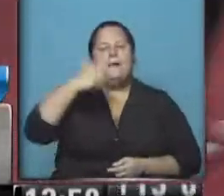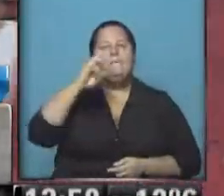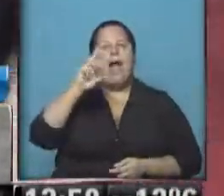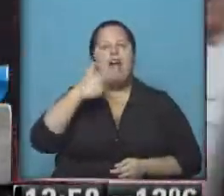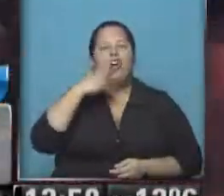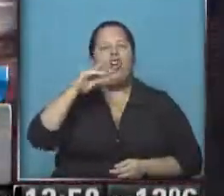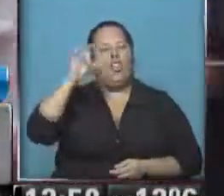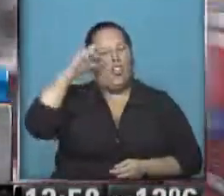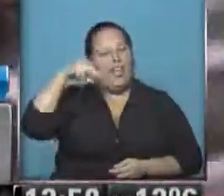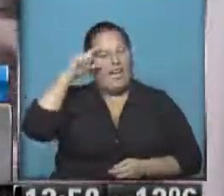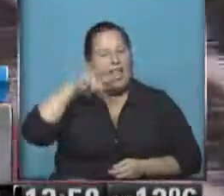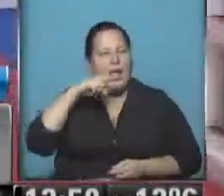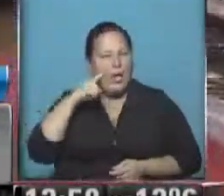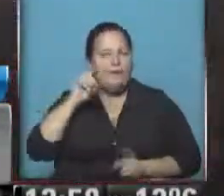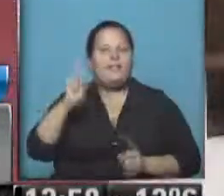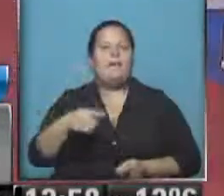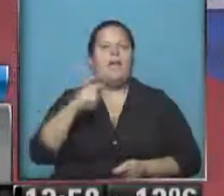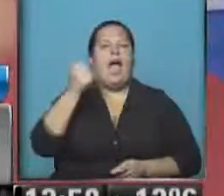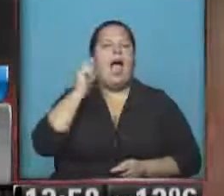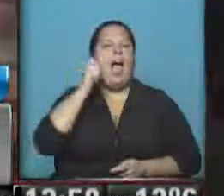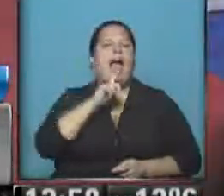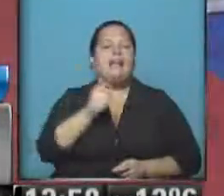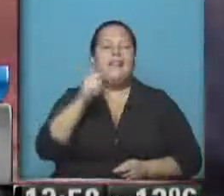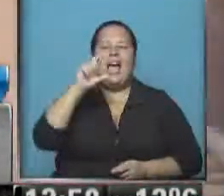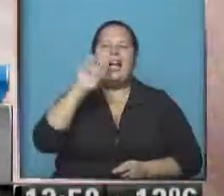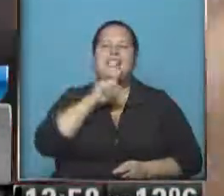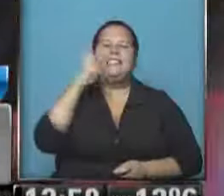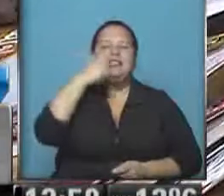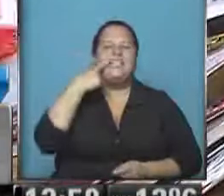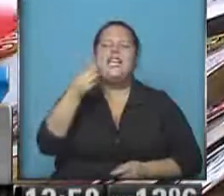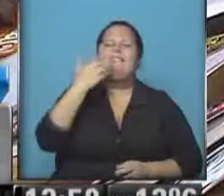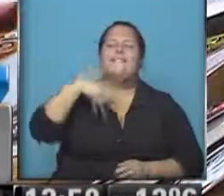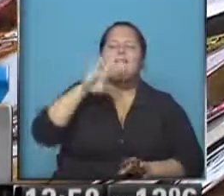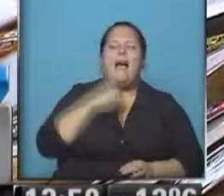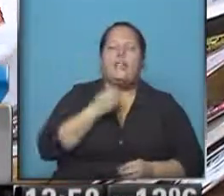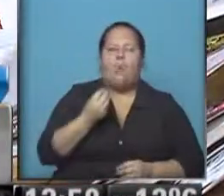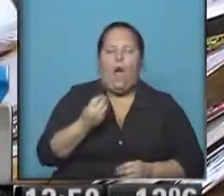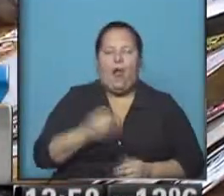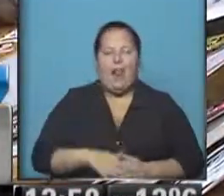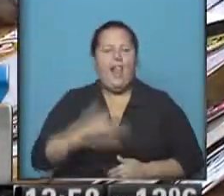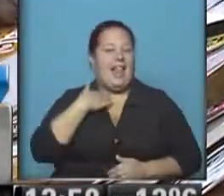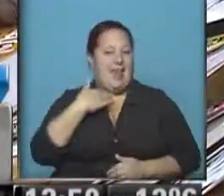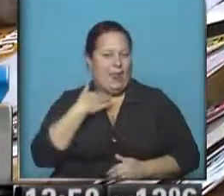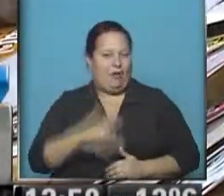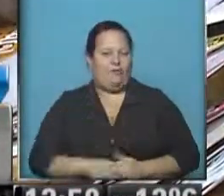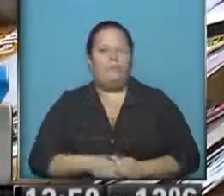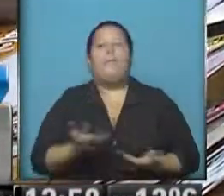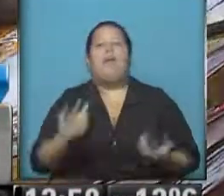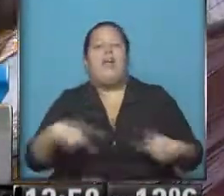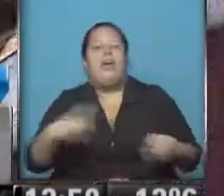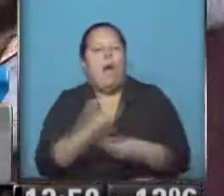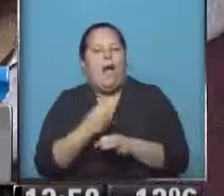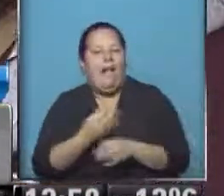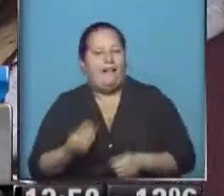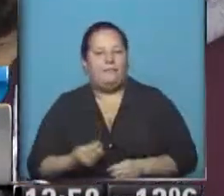nieve también agatha christie que es lo que más te impacta que lo que más te gustó los libros pero qué tipo